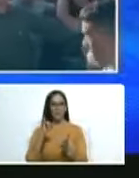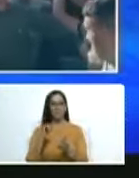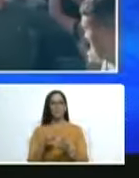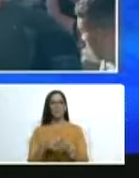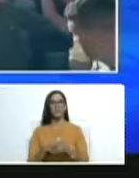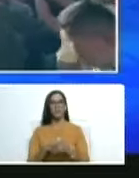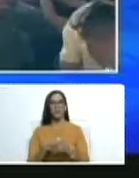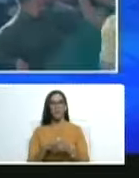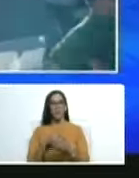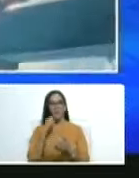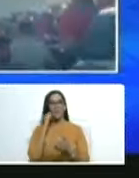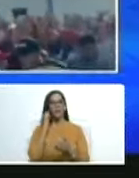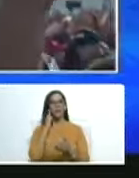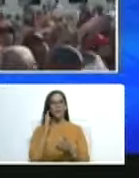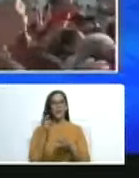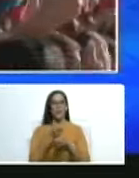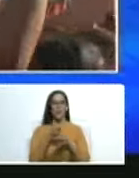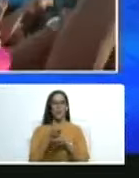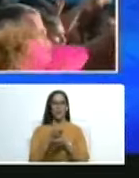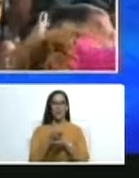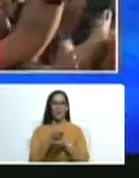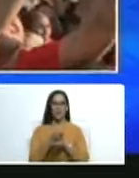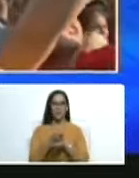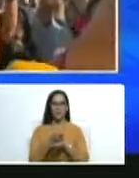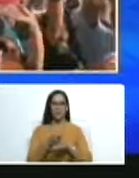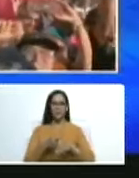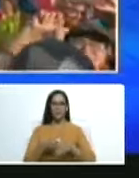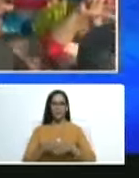Padrino, gobernador,